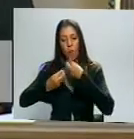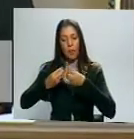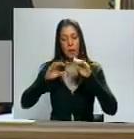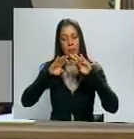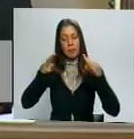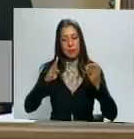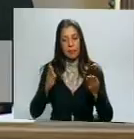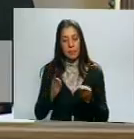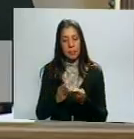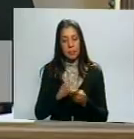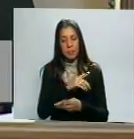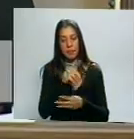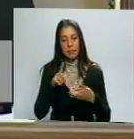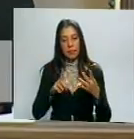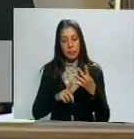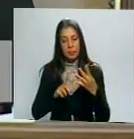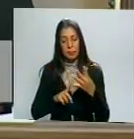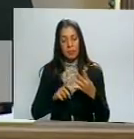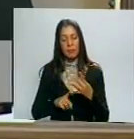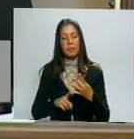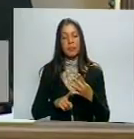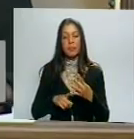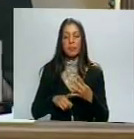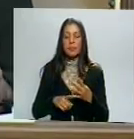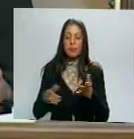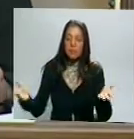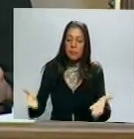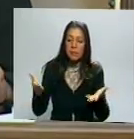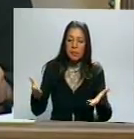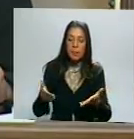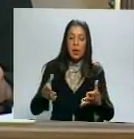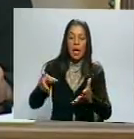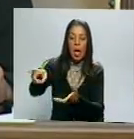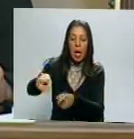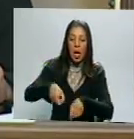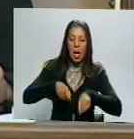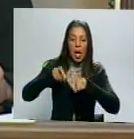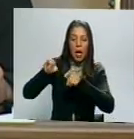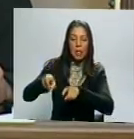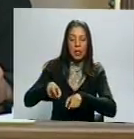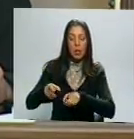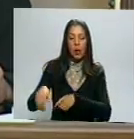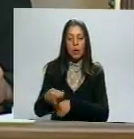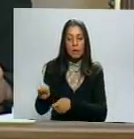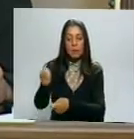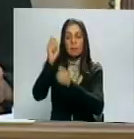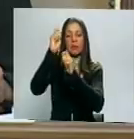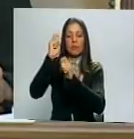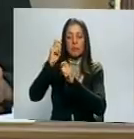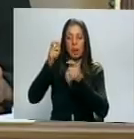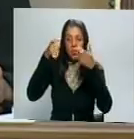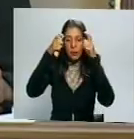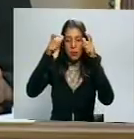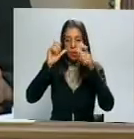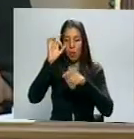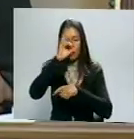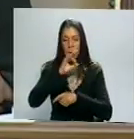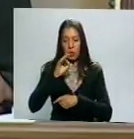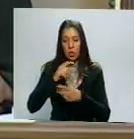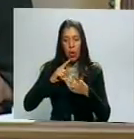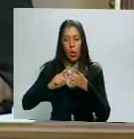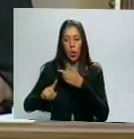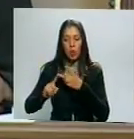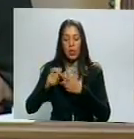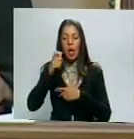productos. 4. Impulsar la producción agrícola, pecuaria, cunícola, acuícola,